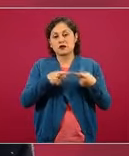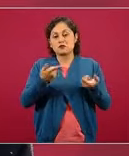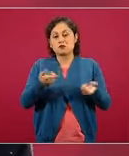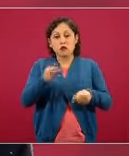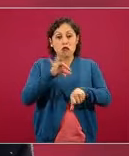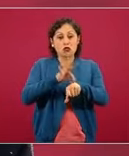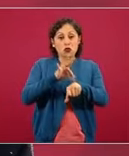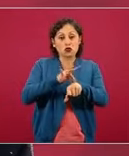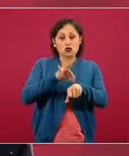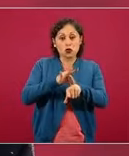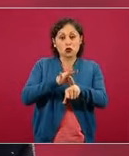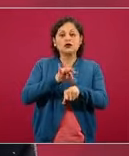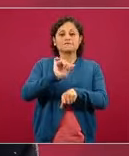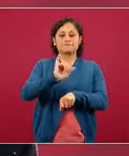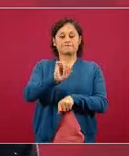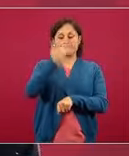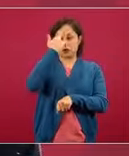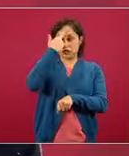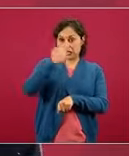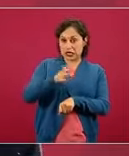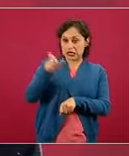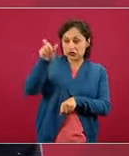médicos asumen fue la que